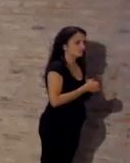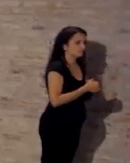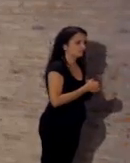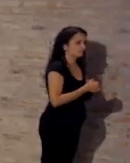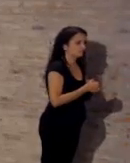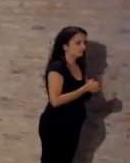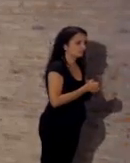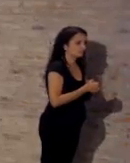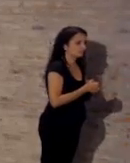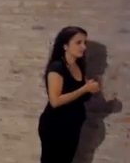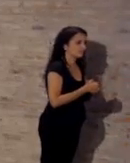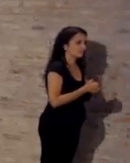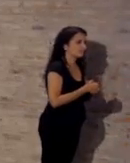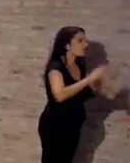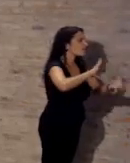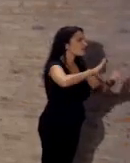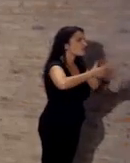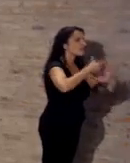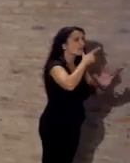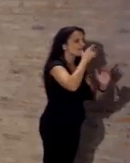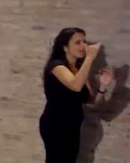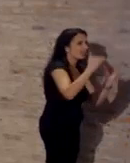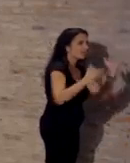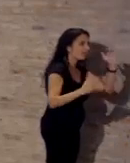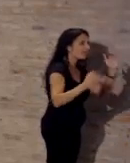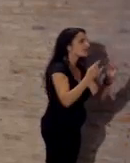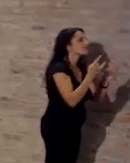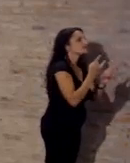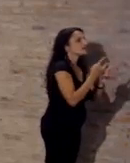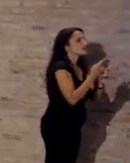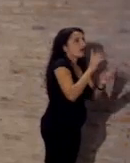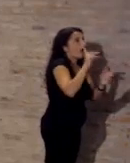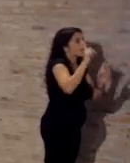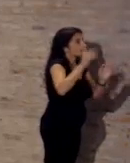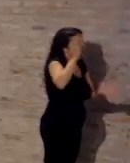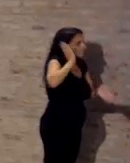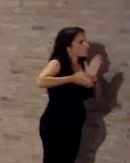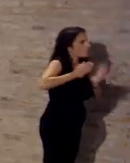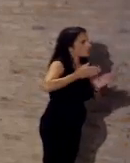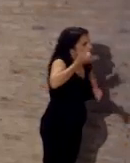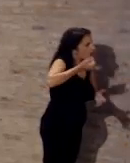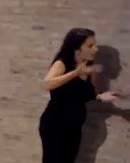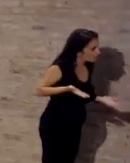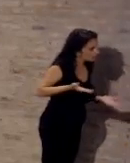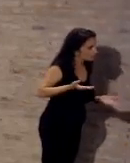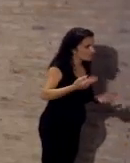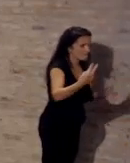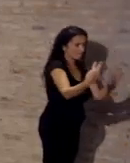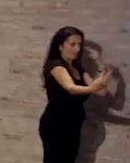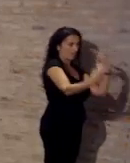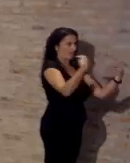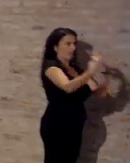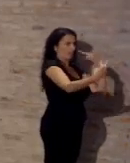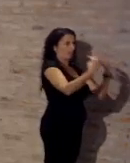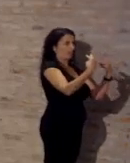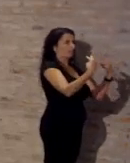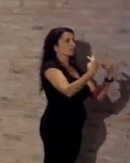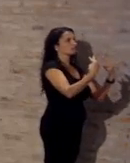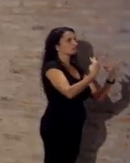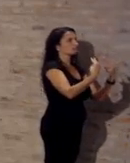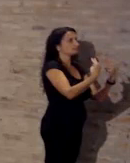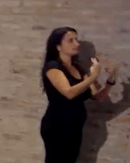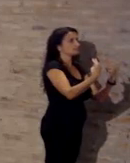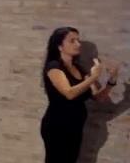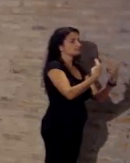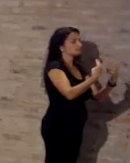eh desventajosas pero es mucho más que es violentas son eh miradas que han